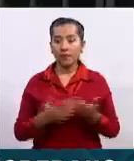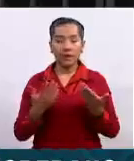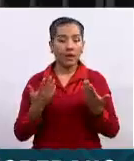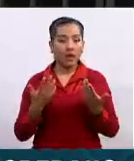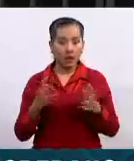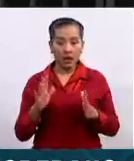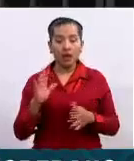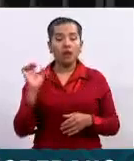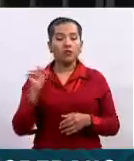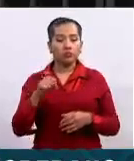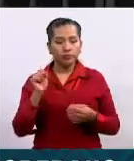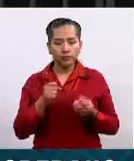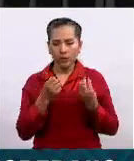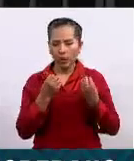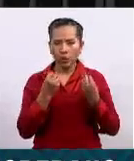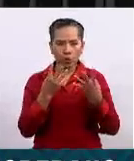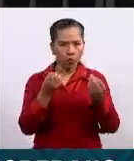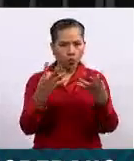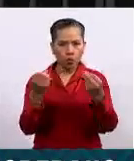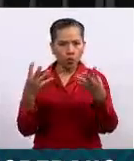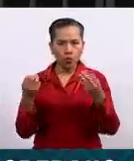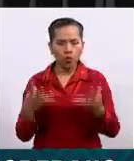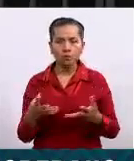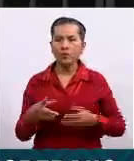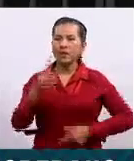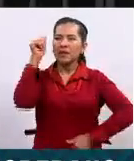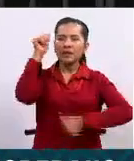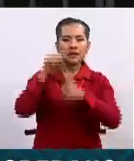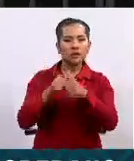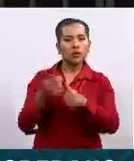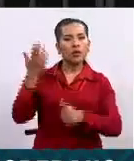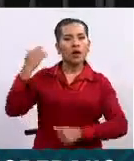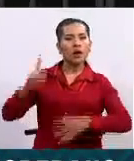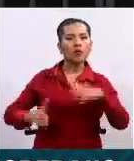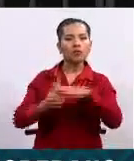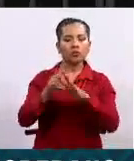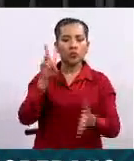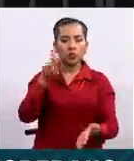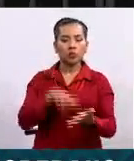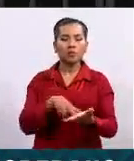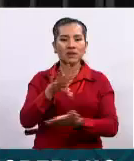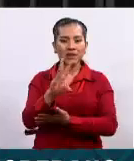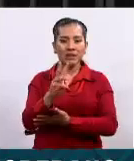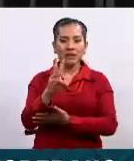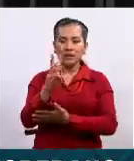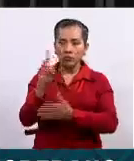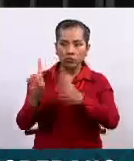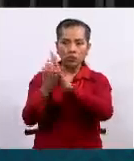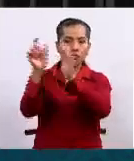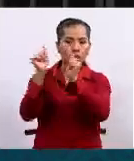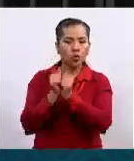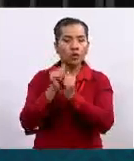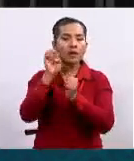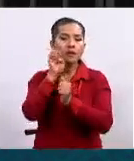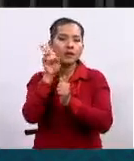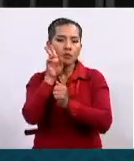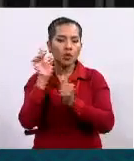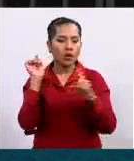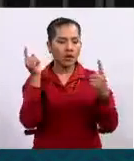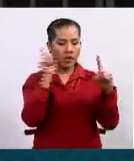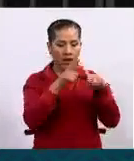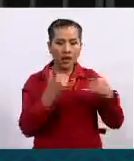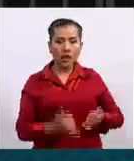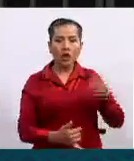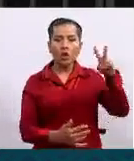Es decir, desde el 2006 con Evo Morales hasta el 2022 con Lucho,